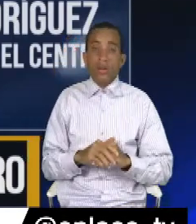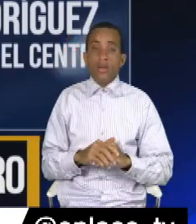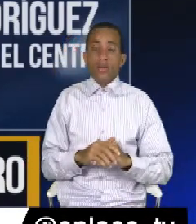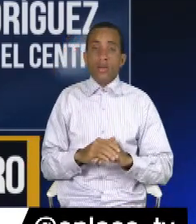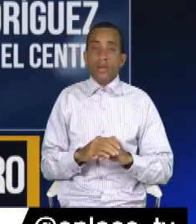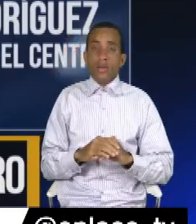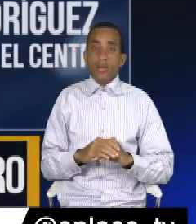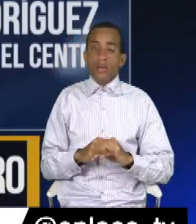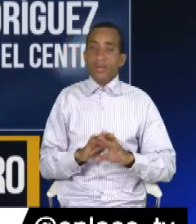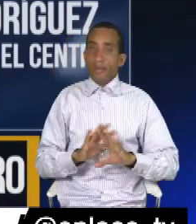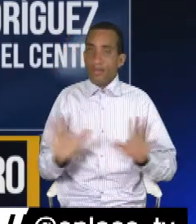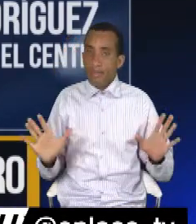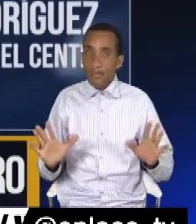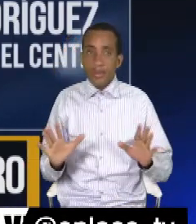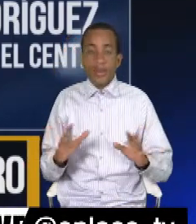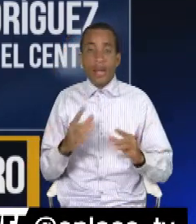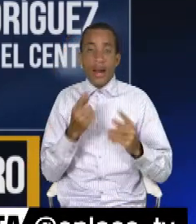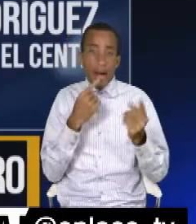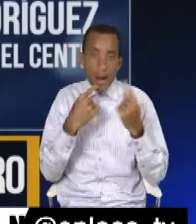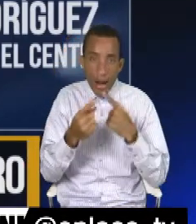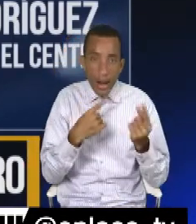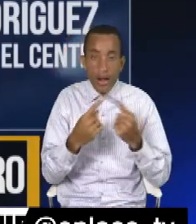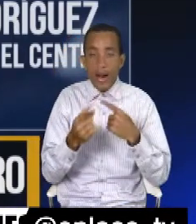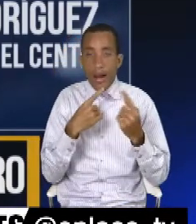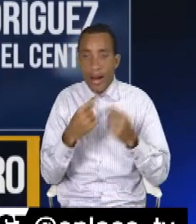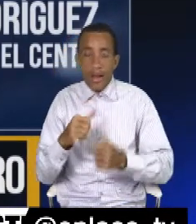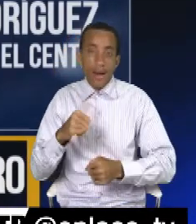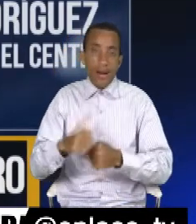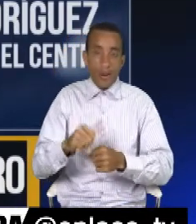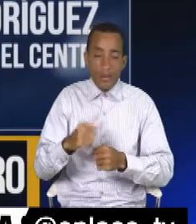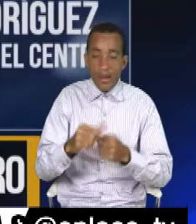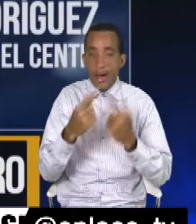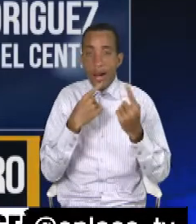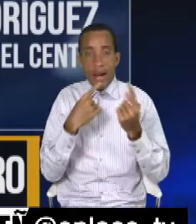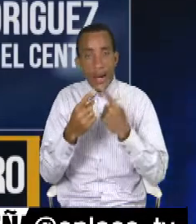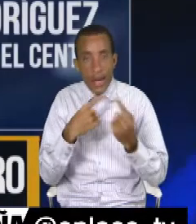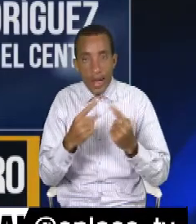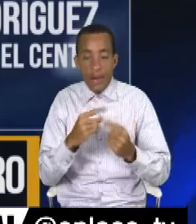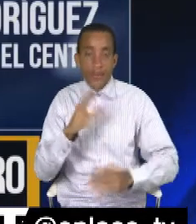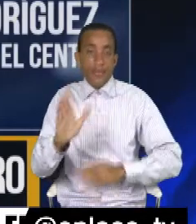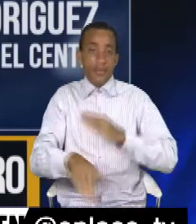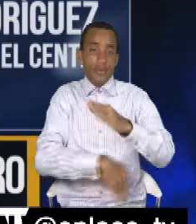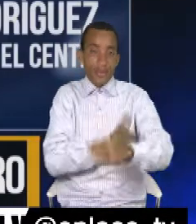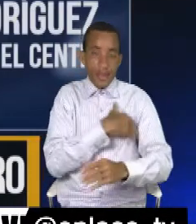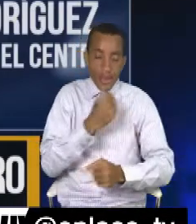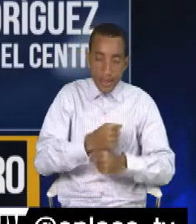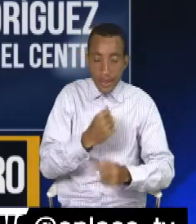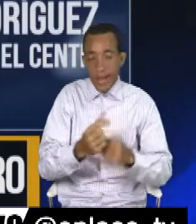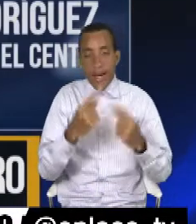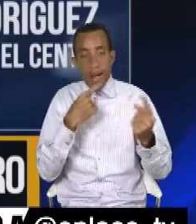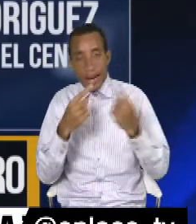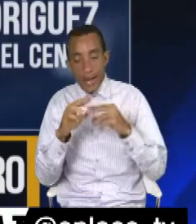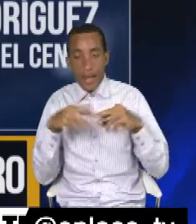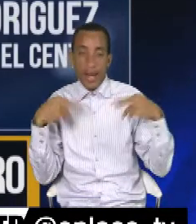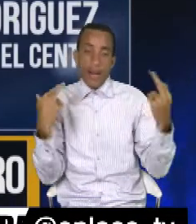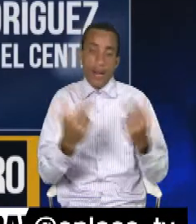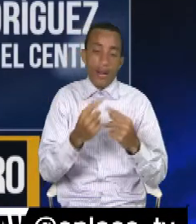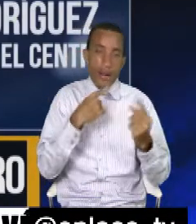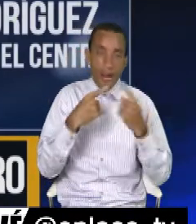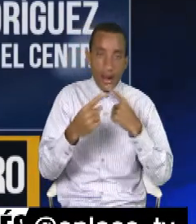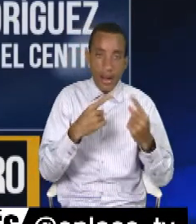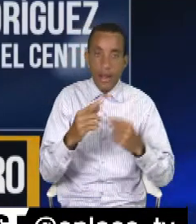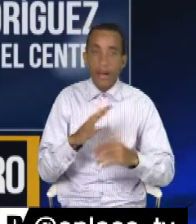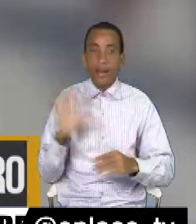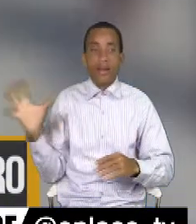las instancias de pronto de diálogo contra el Copetrol de Ochi y Ministerio de Trabajo, las comunidades del corregimiento del centro pues salen en